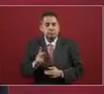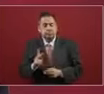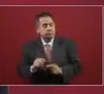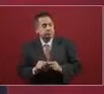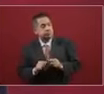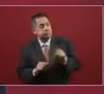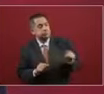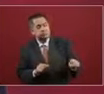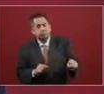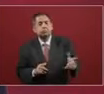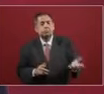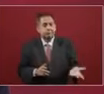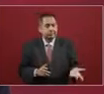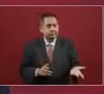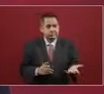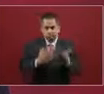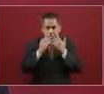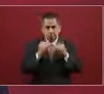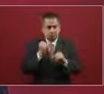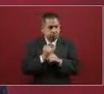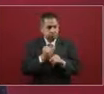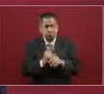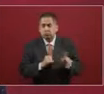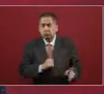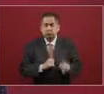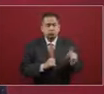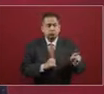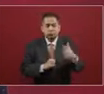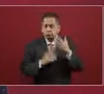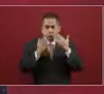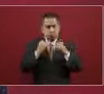No hay Internet en el medio rural.